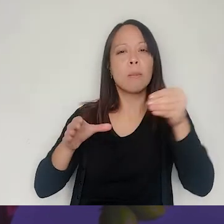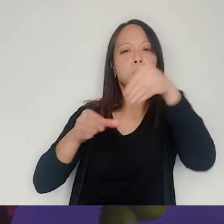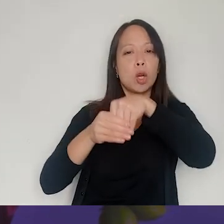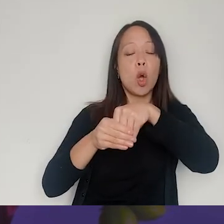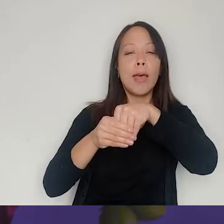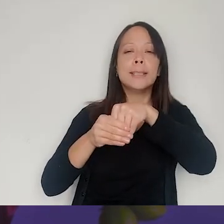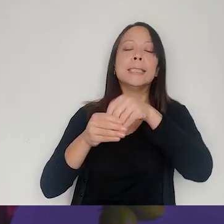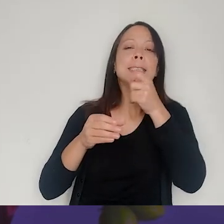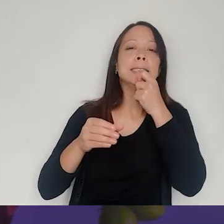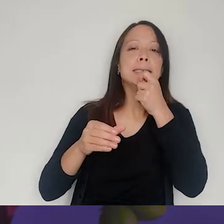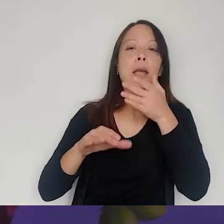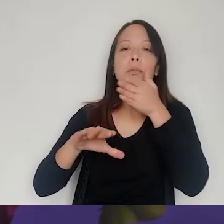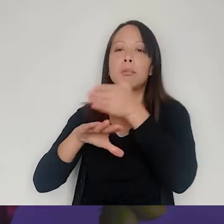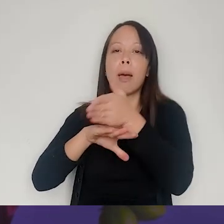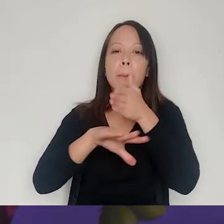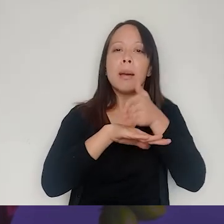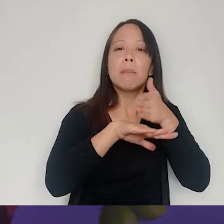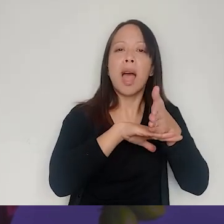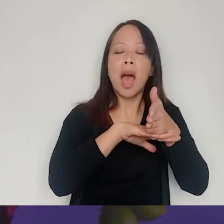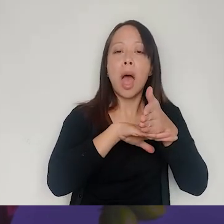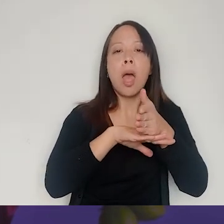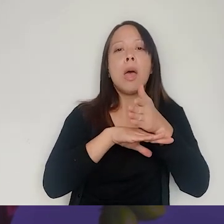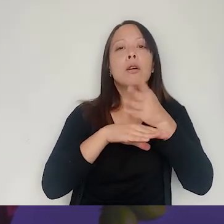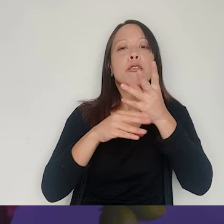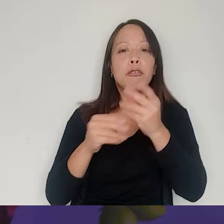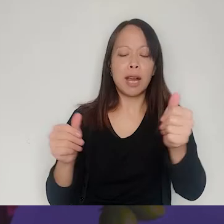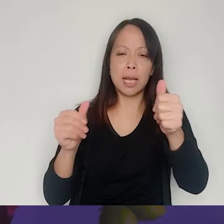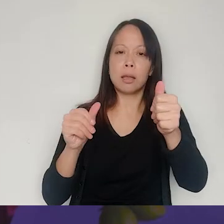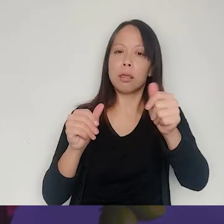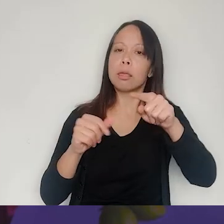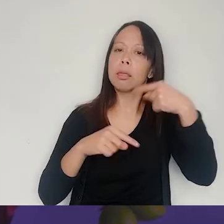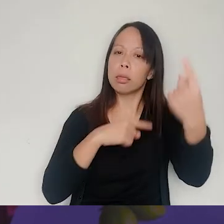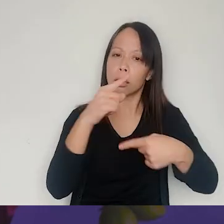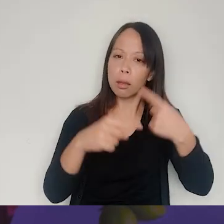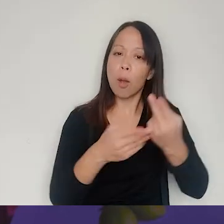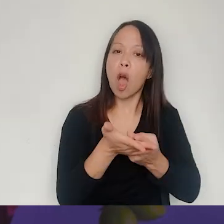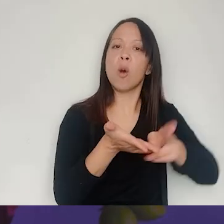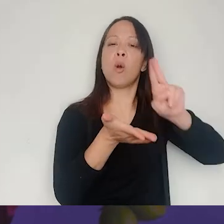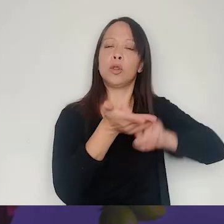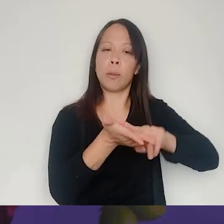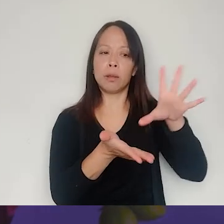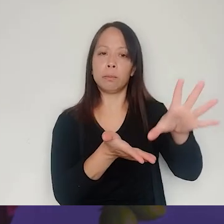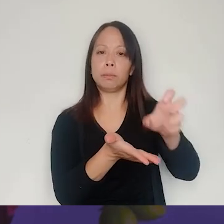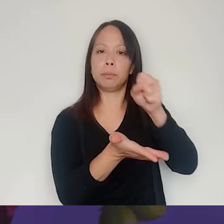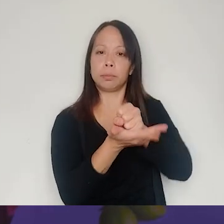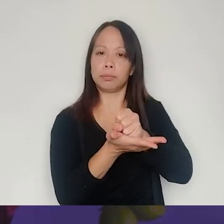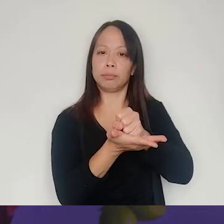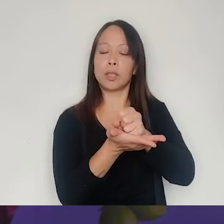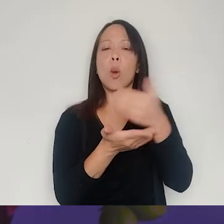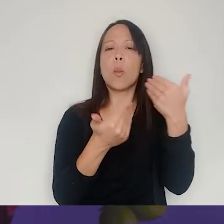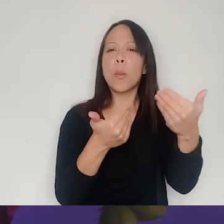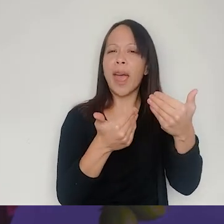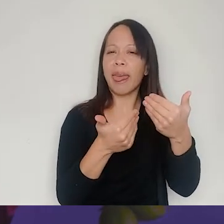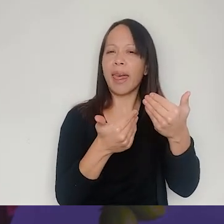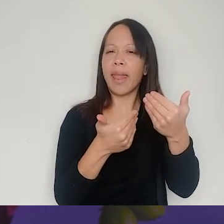vez agotadas las posibles pruebas, pues siga atendiendo, ¿no?, y recuperando estos casos. Y luego un elemento que también